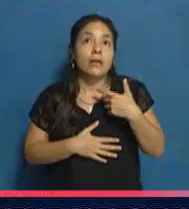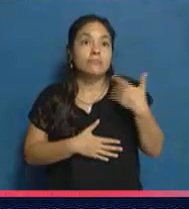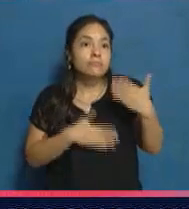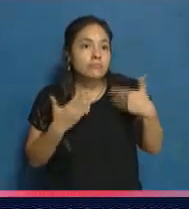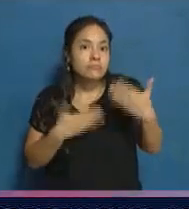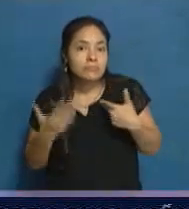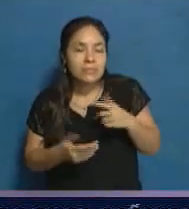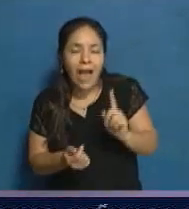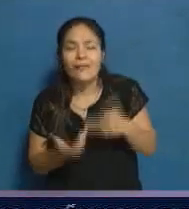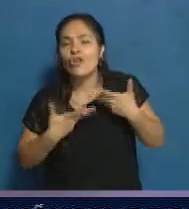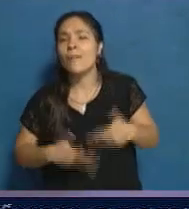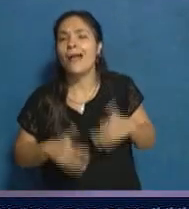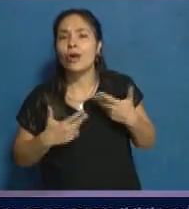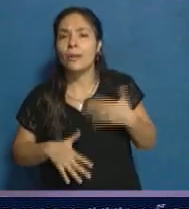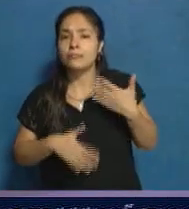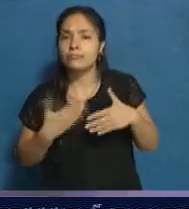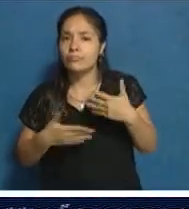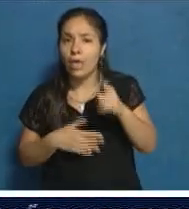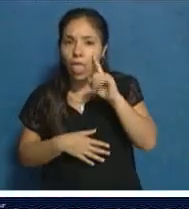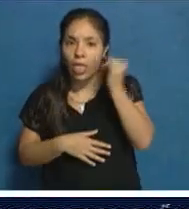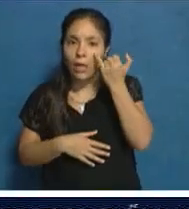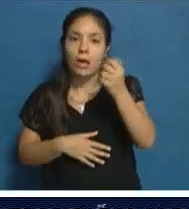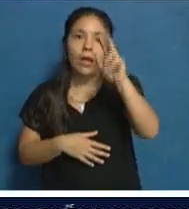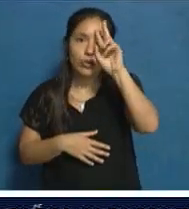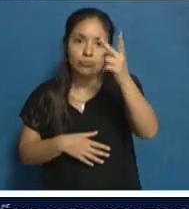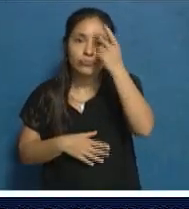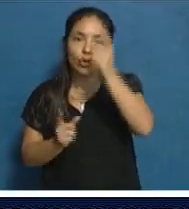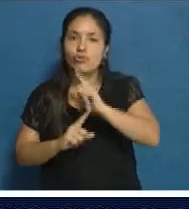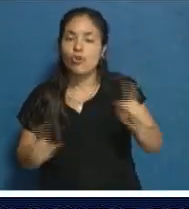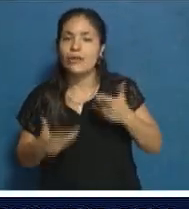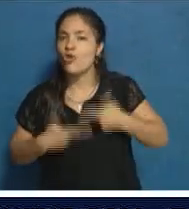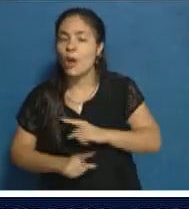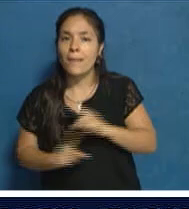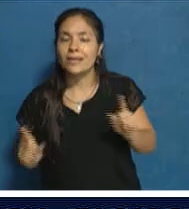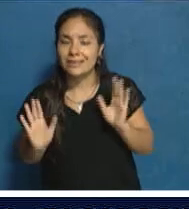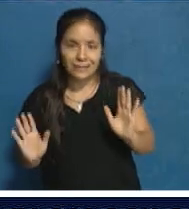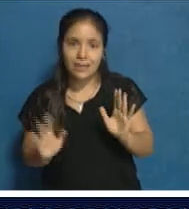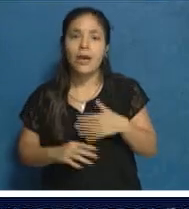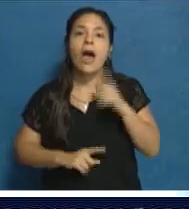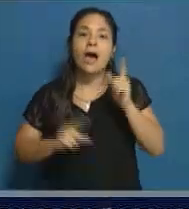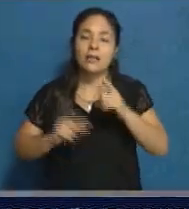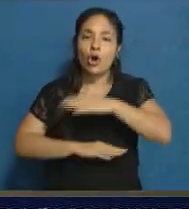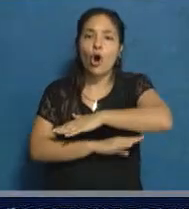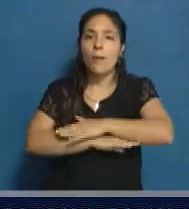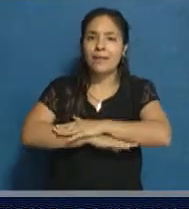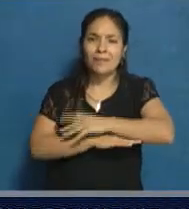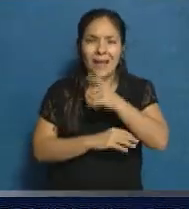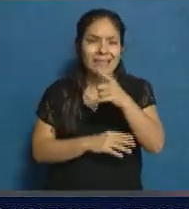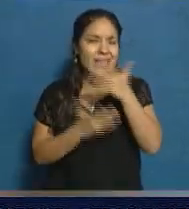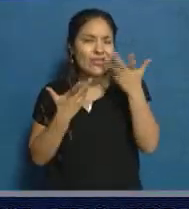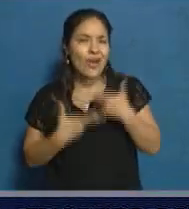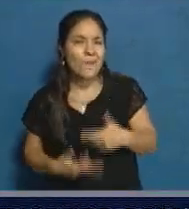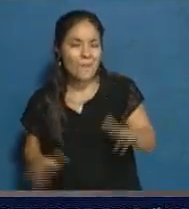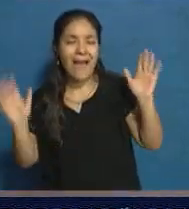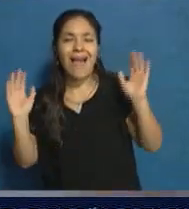desnaturalizando. Entre ellos, muchas veces hay una serie de comportamientos que se los había naturalizado y se llamaban